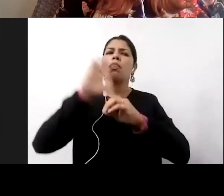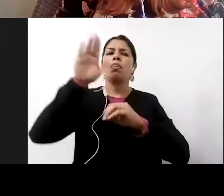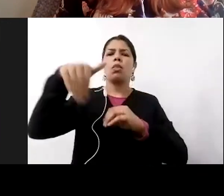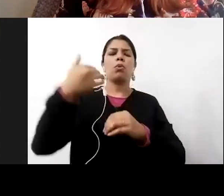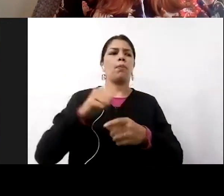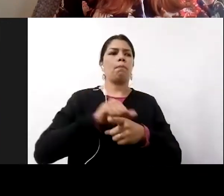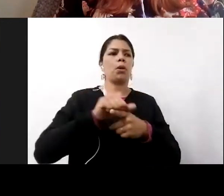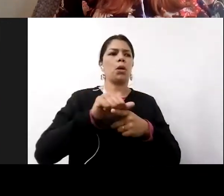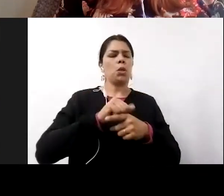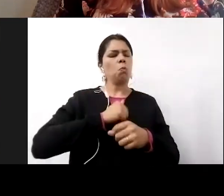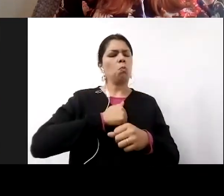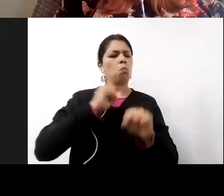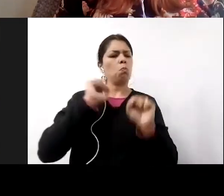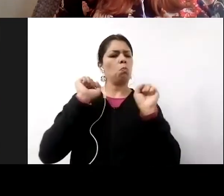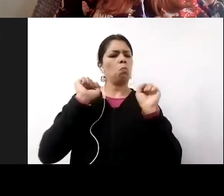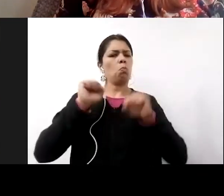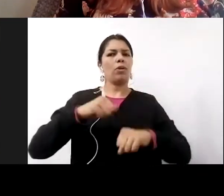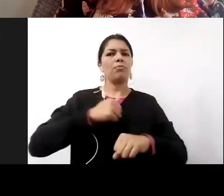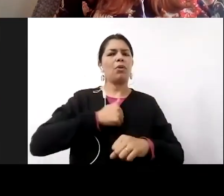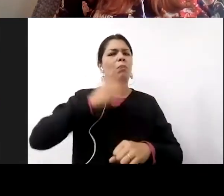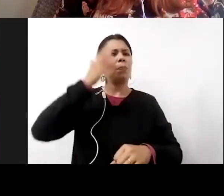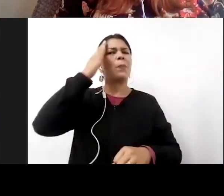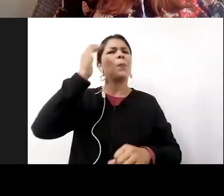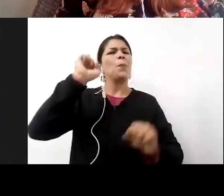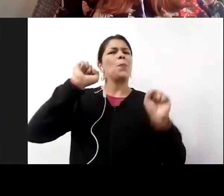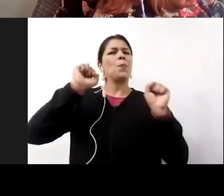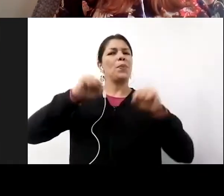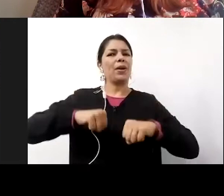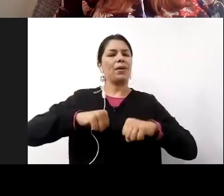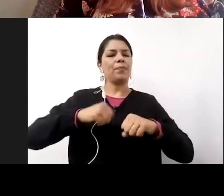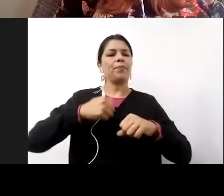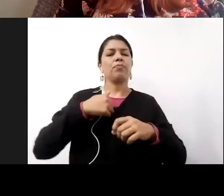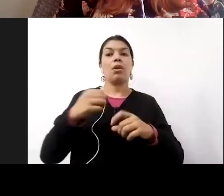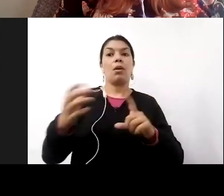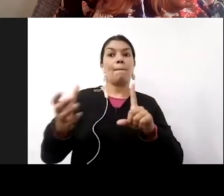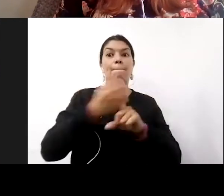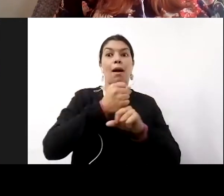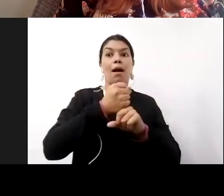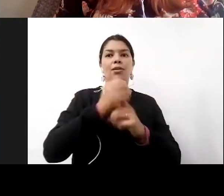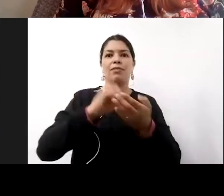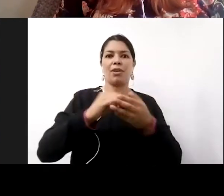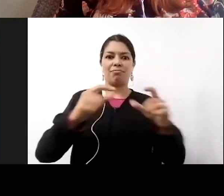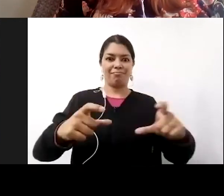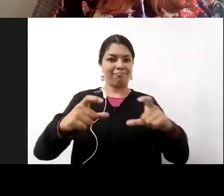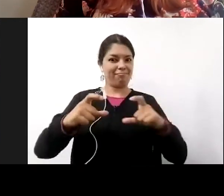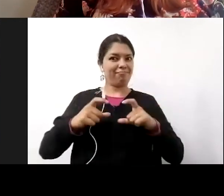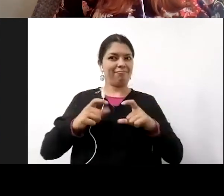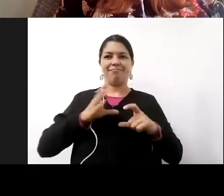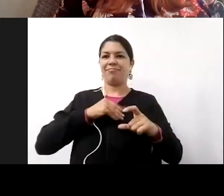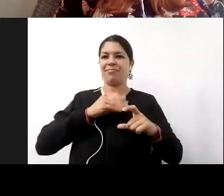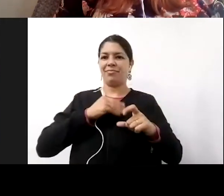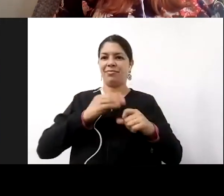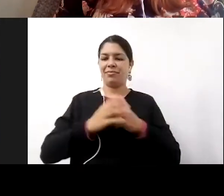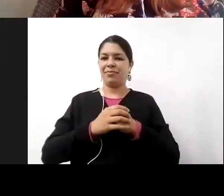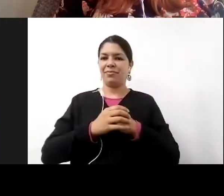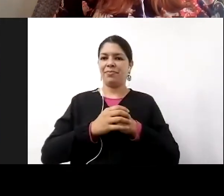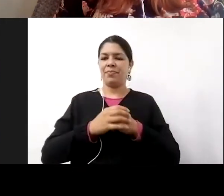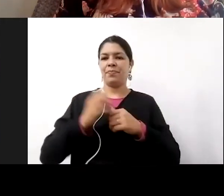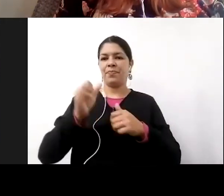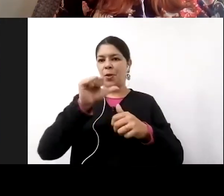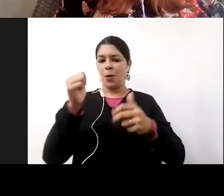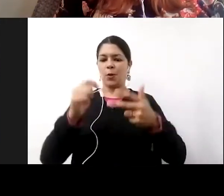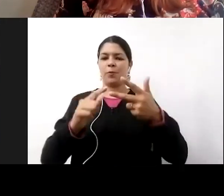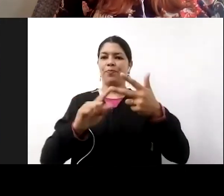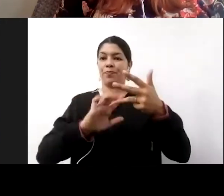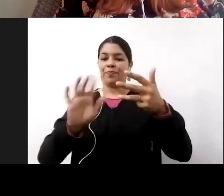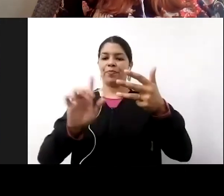práctica, y el logro sería como la aprobación de la licencia de conducción. Por otro lado, tenemos la autorregulación, que es